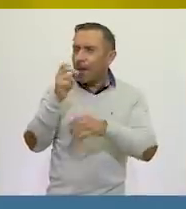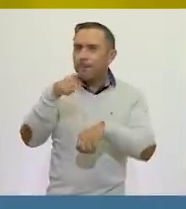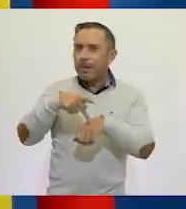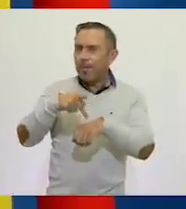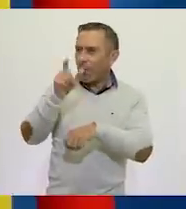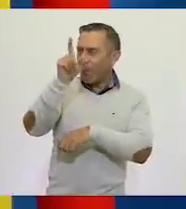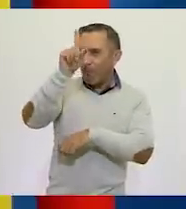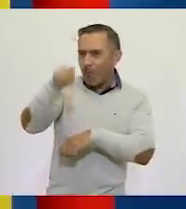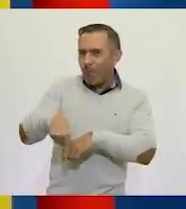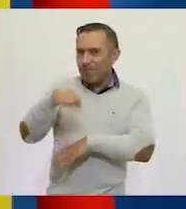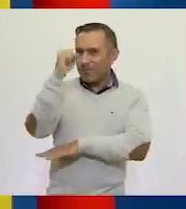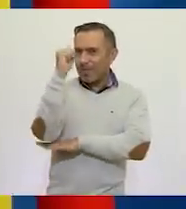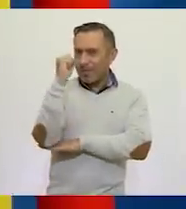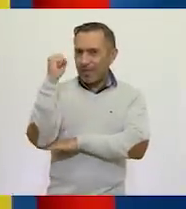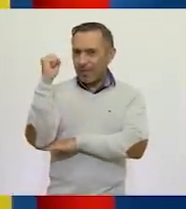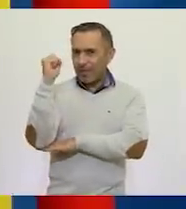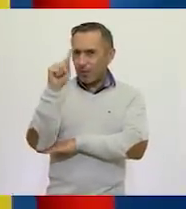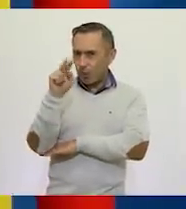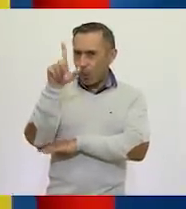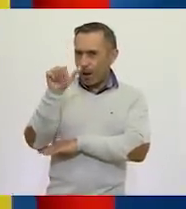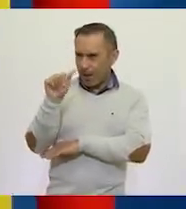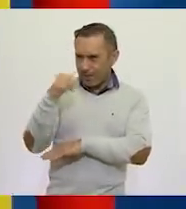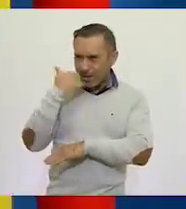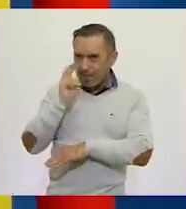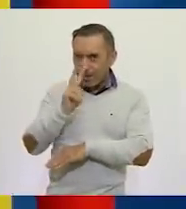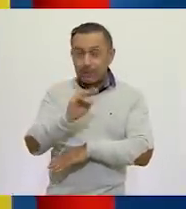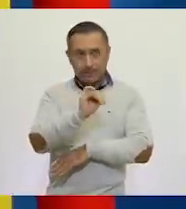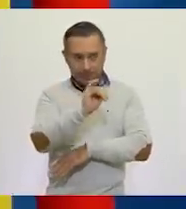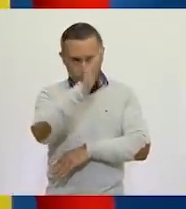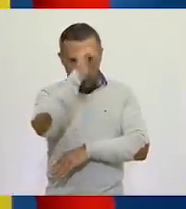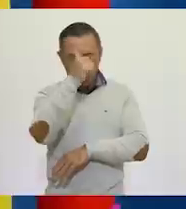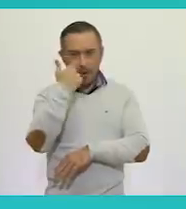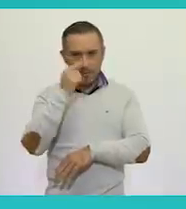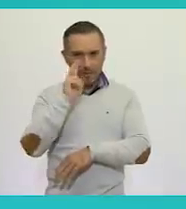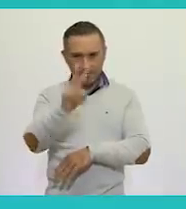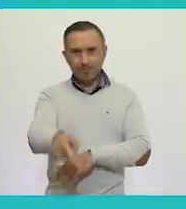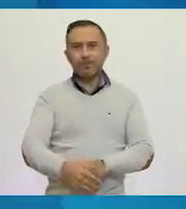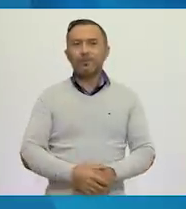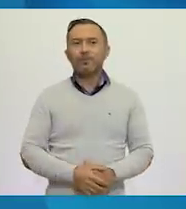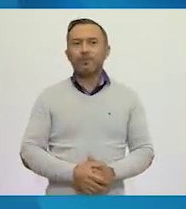nuevo? Me parece muy bien. Muy buena idea. Vamos a verlos. Vamos.